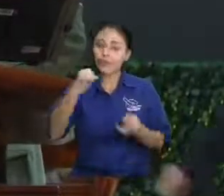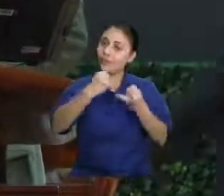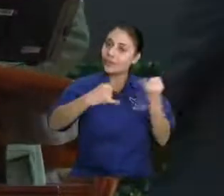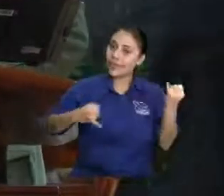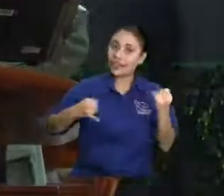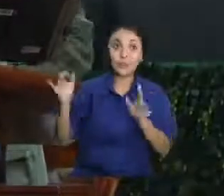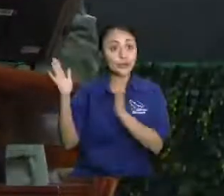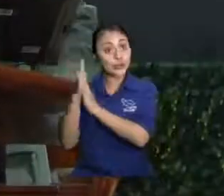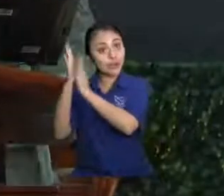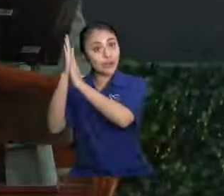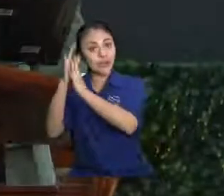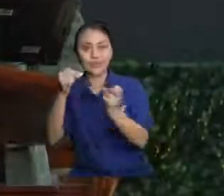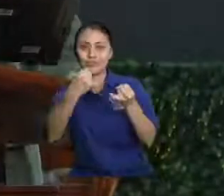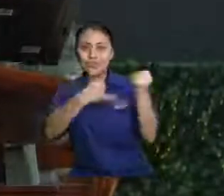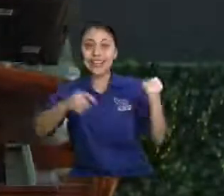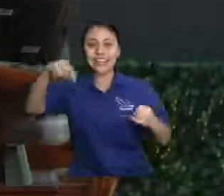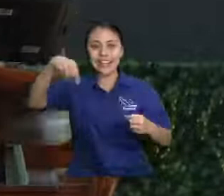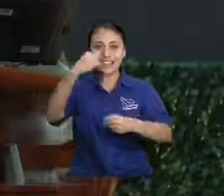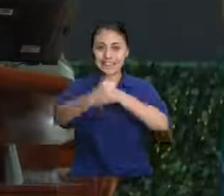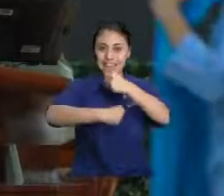última noche que,